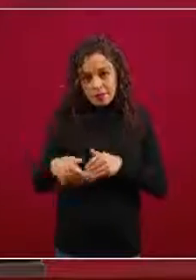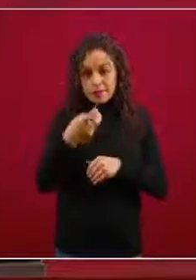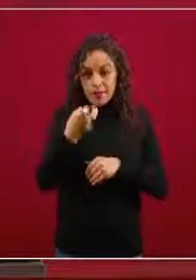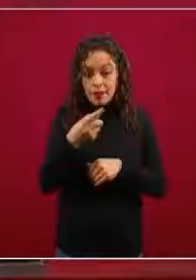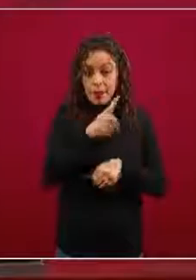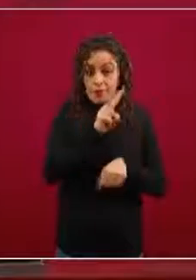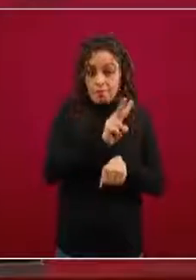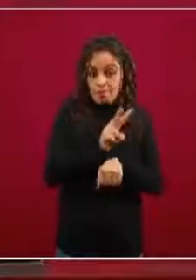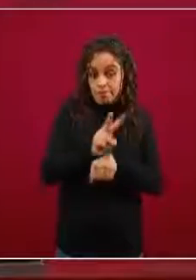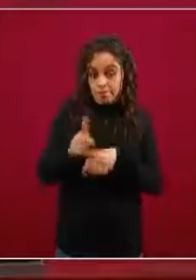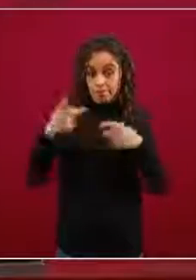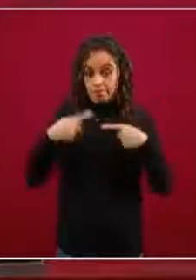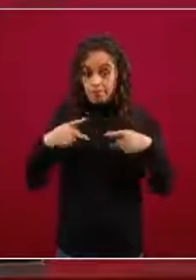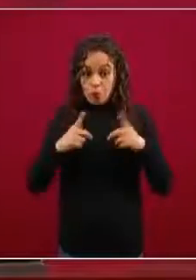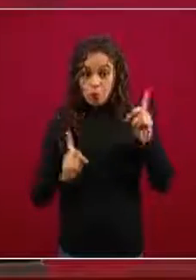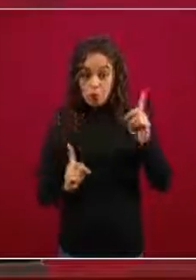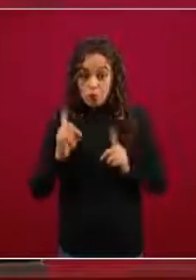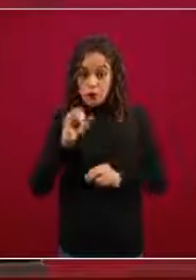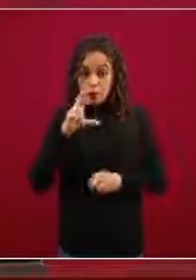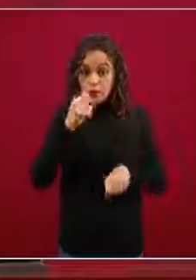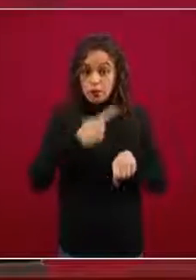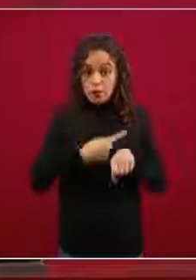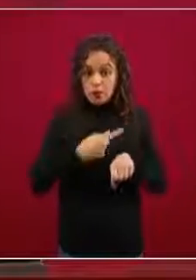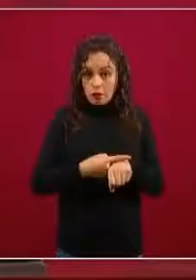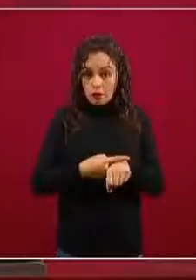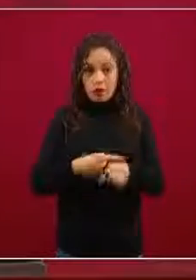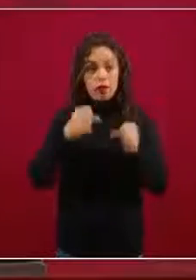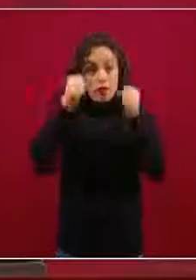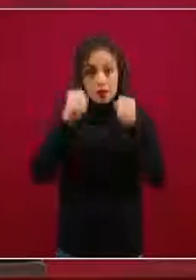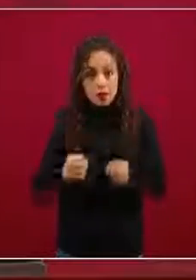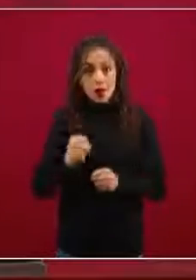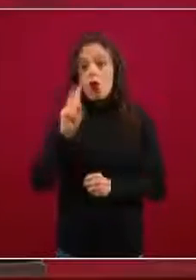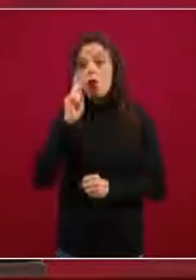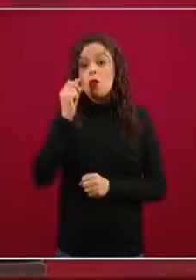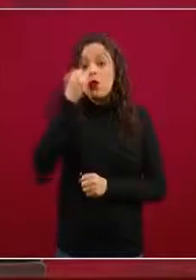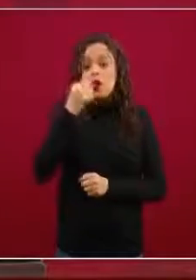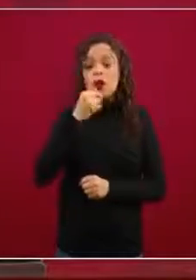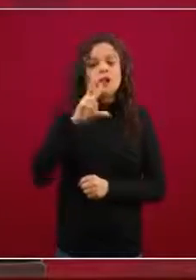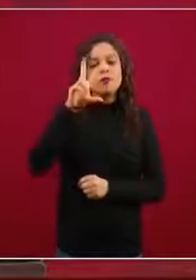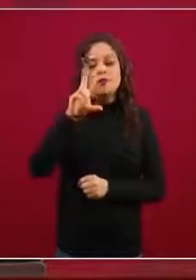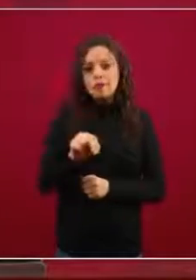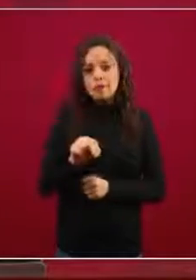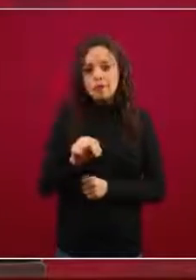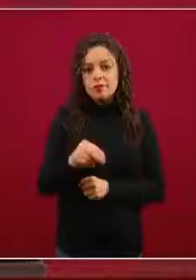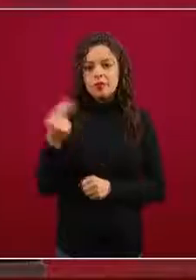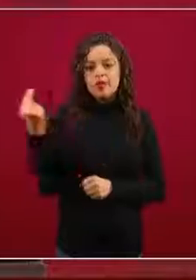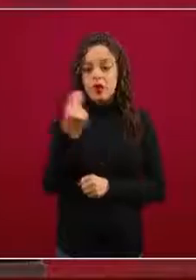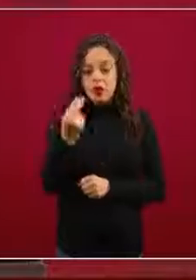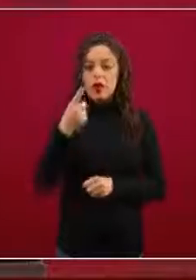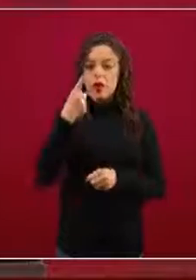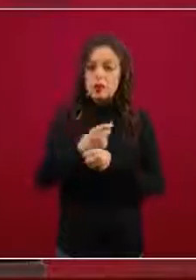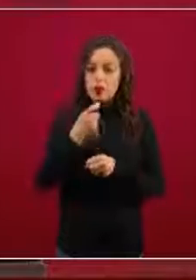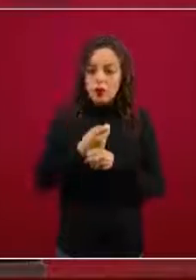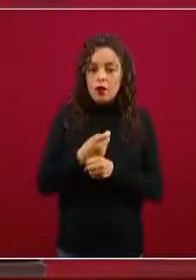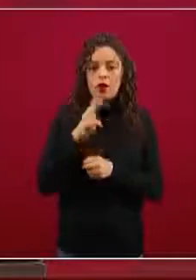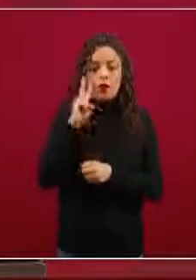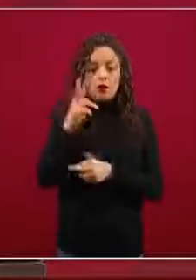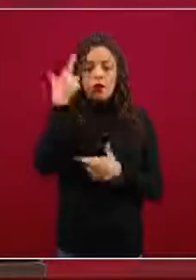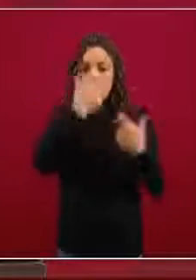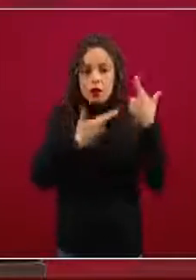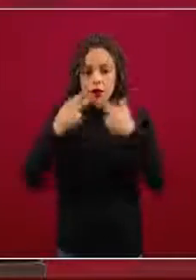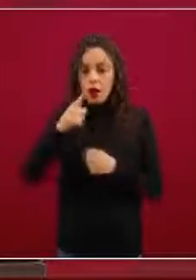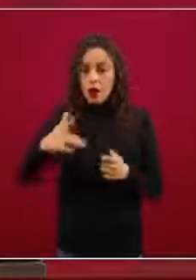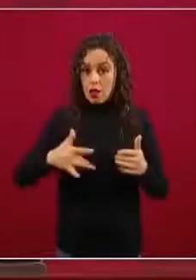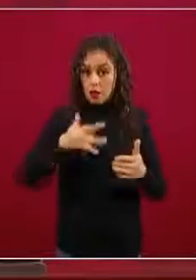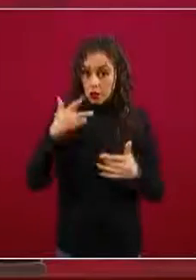pruebas de laboratorio, se hace con base en una vigilancia dirigida de los síntomas y eso sí, si la